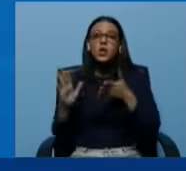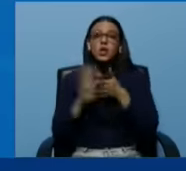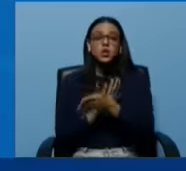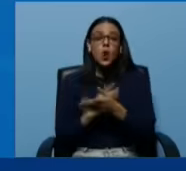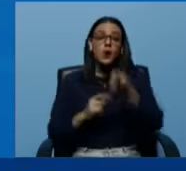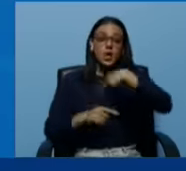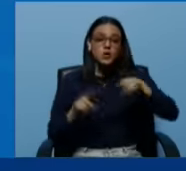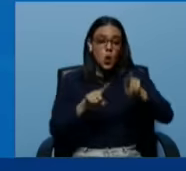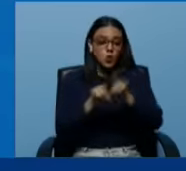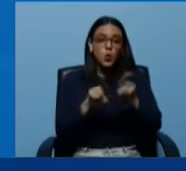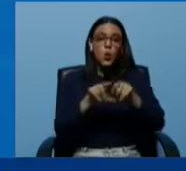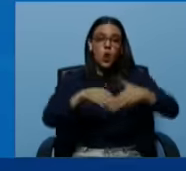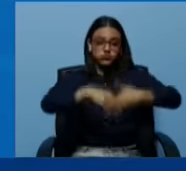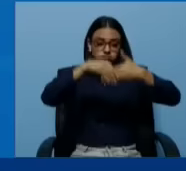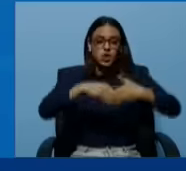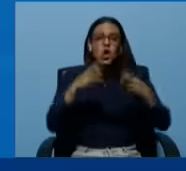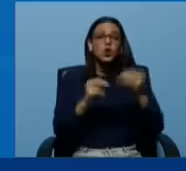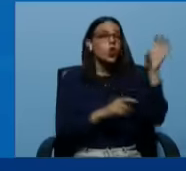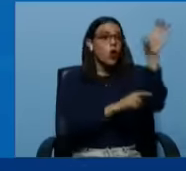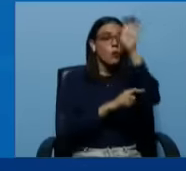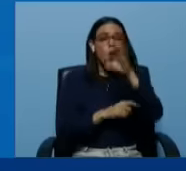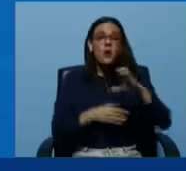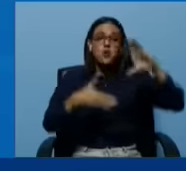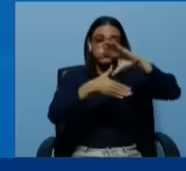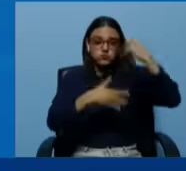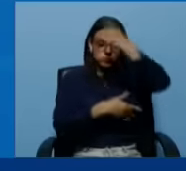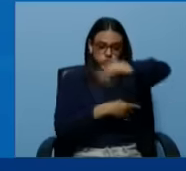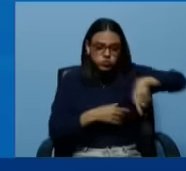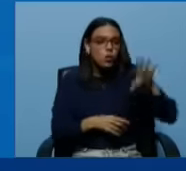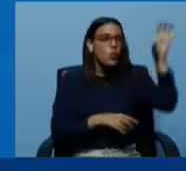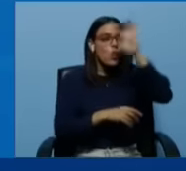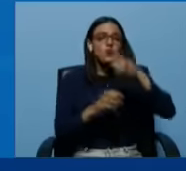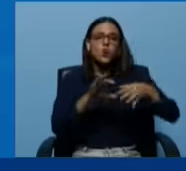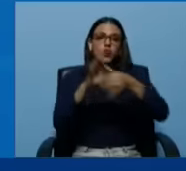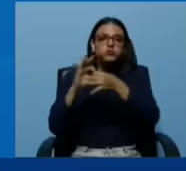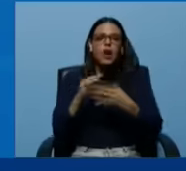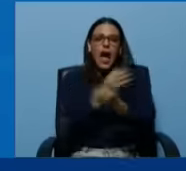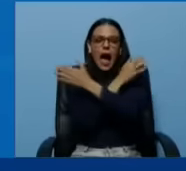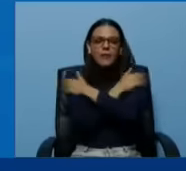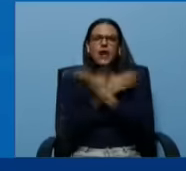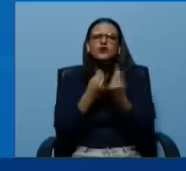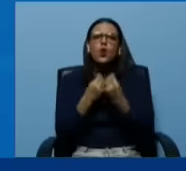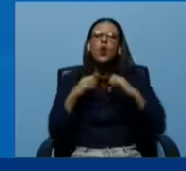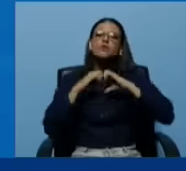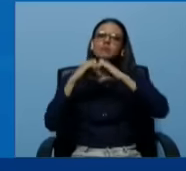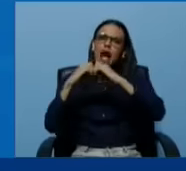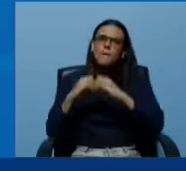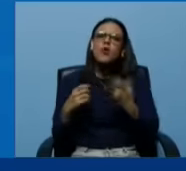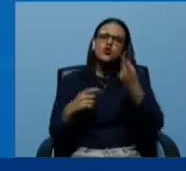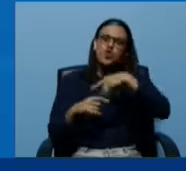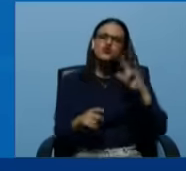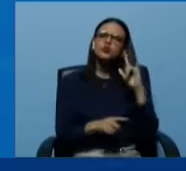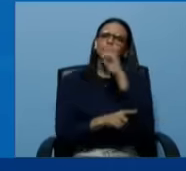Alianza Bolivariana de los Pueblos de Nuestra América, nuestro abrazo de amor. Amamos a Bolivia. Amamos a Sudamérica